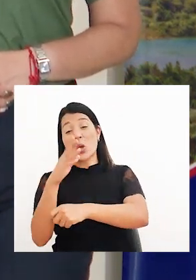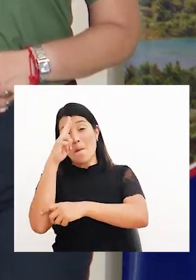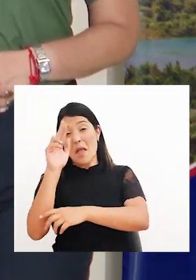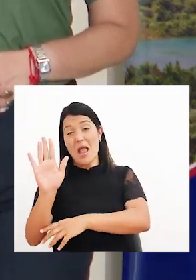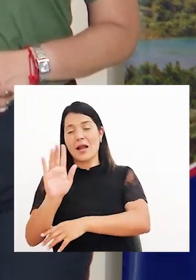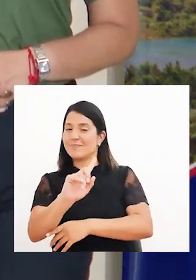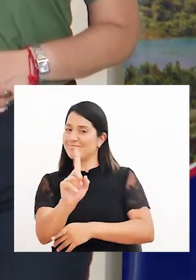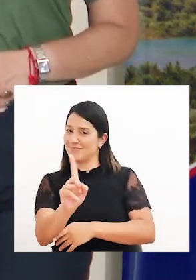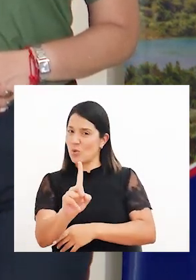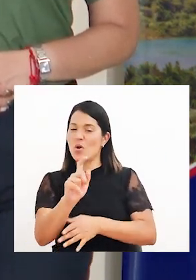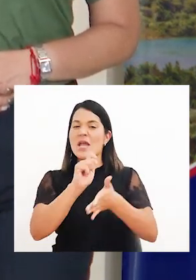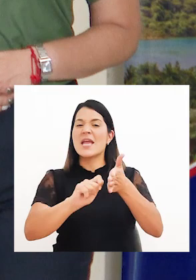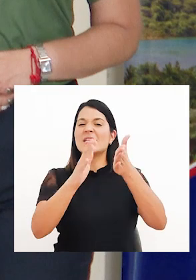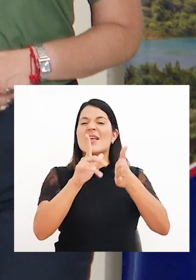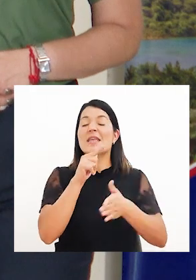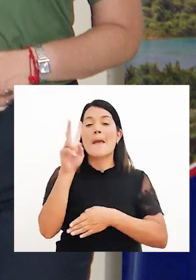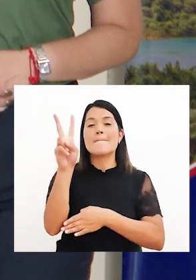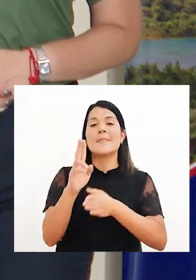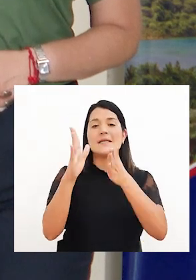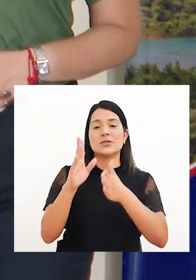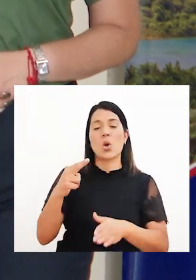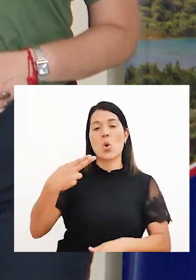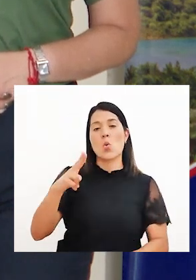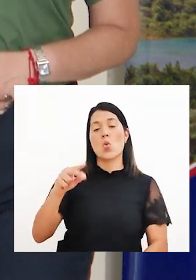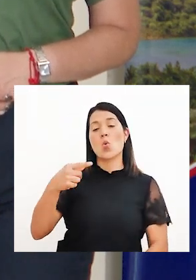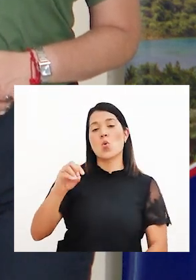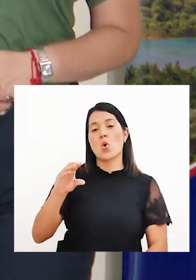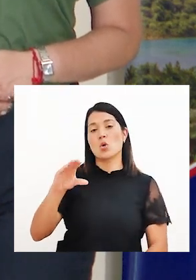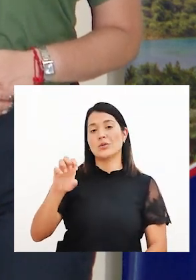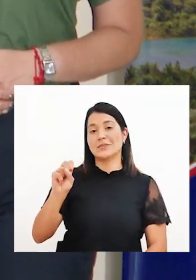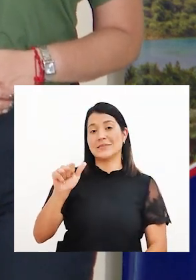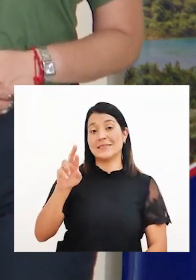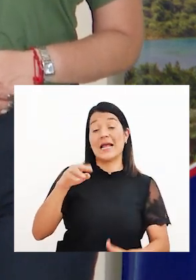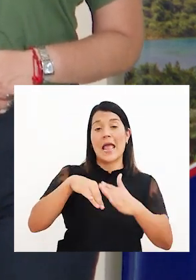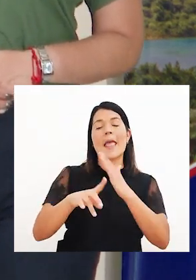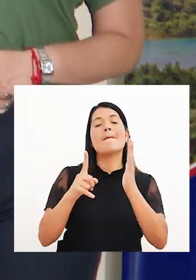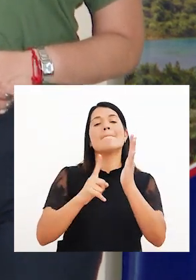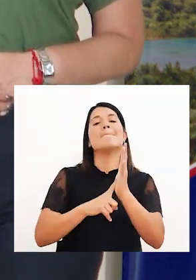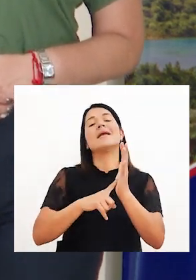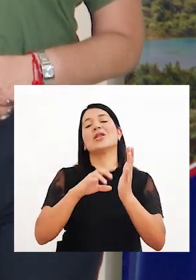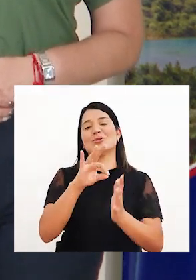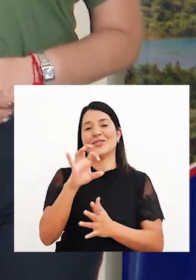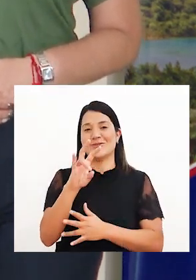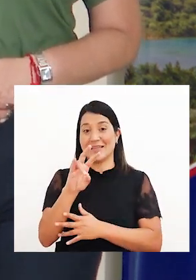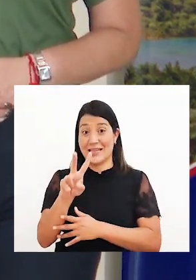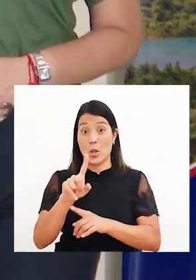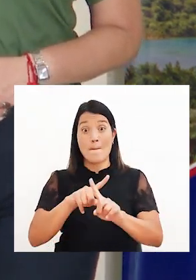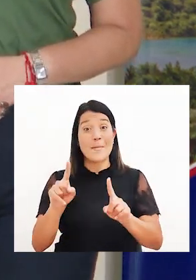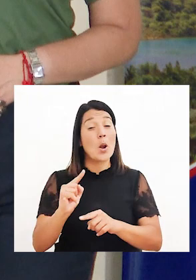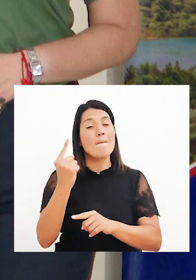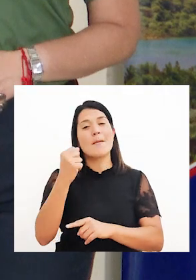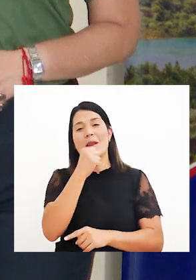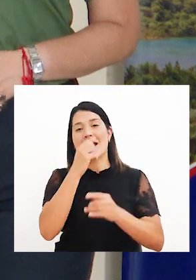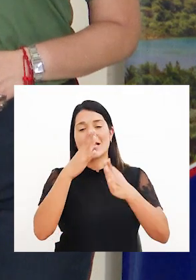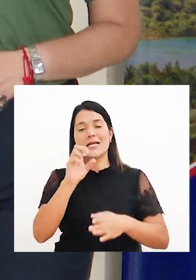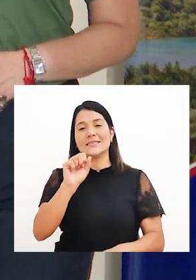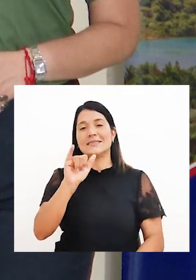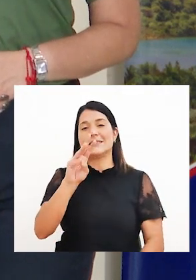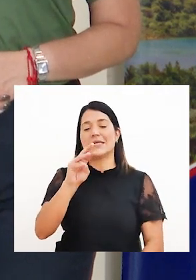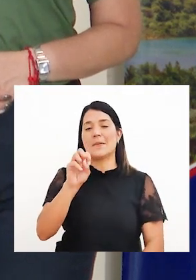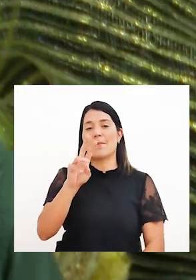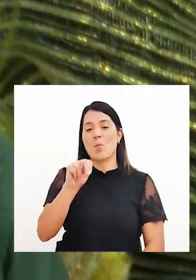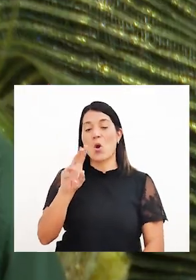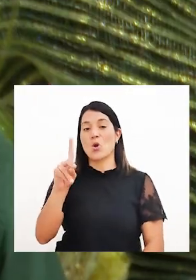así. Escrita por el venezolano Hugo César en 1972, pero el primer vocalista fue Simón Díaz